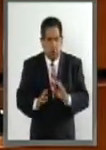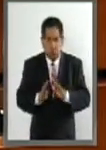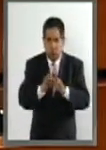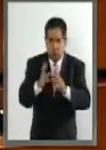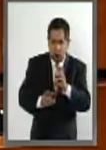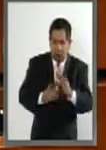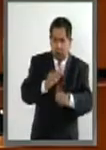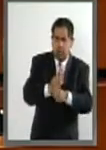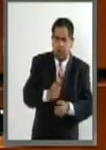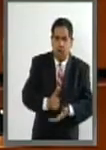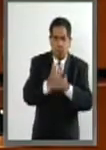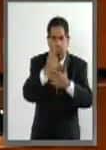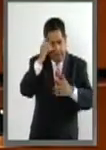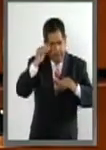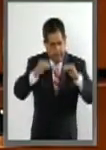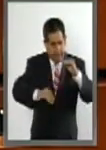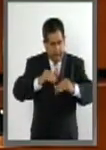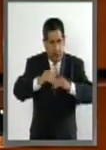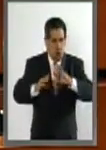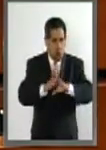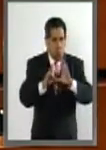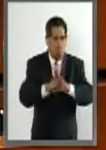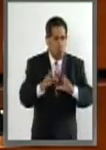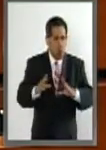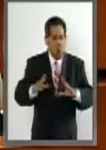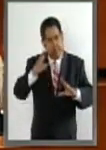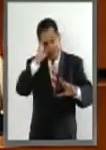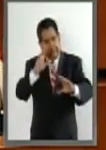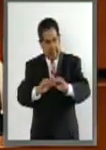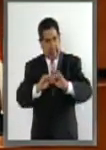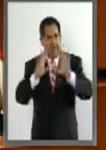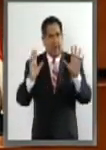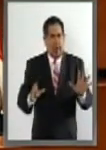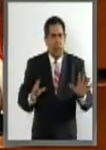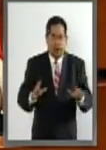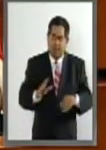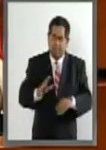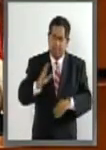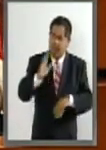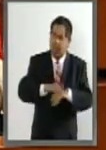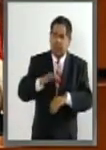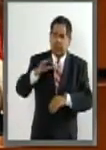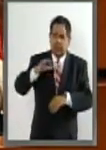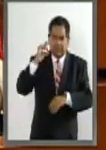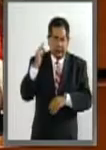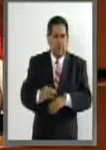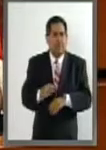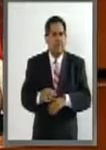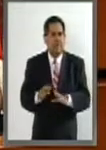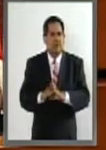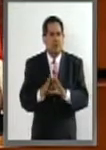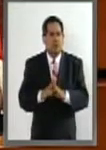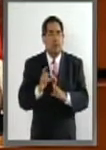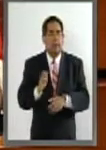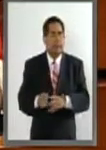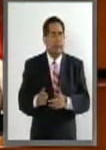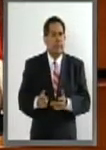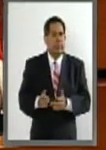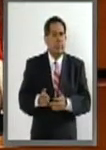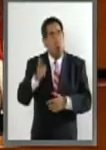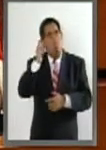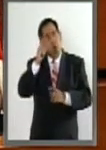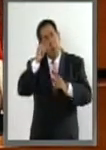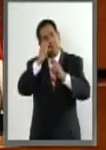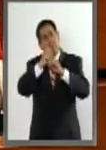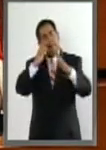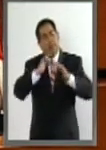contribuir en la construcción de un panorama más esperanzador y que sea un